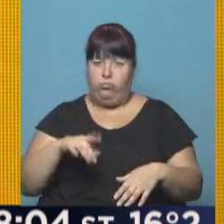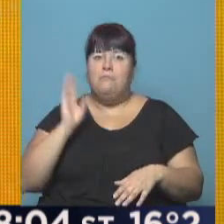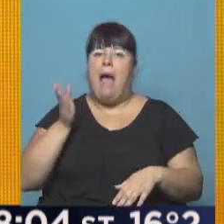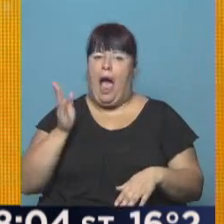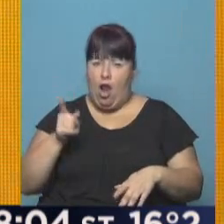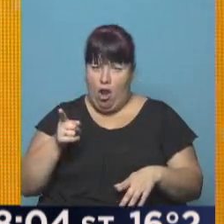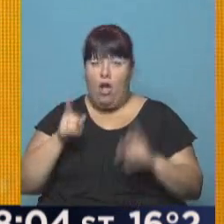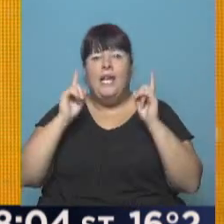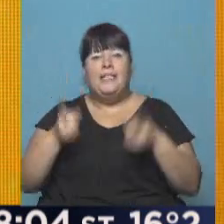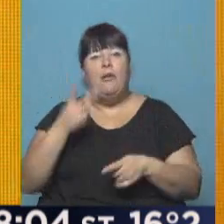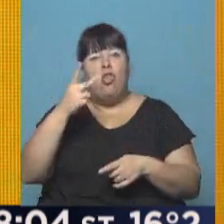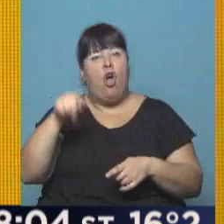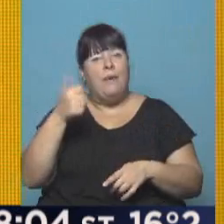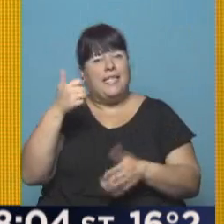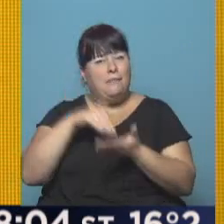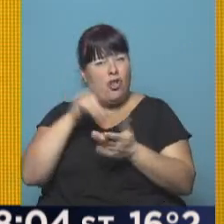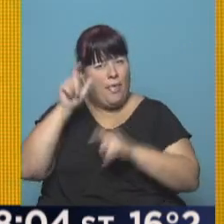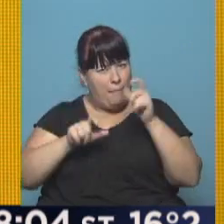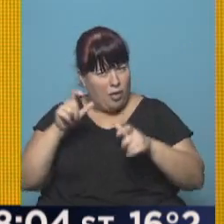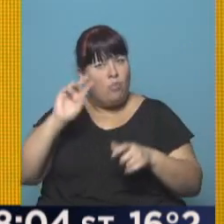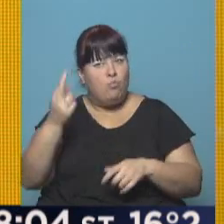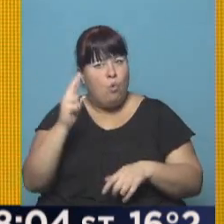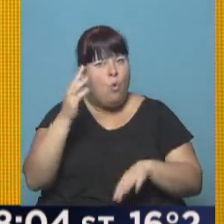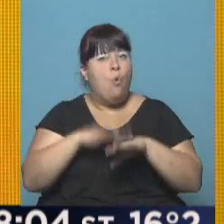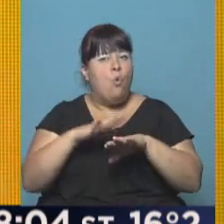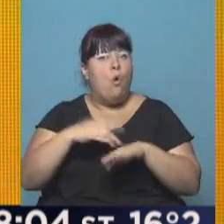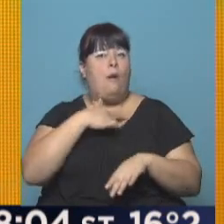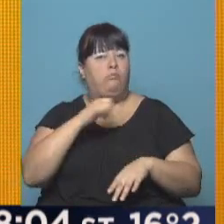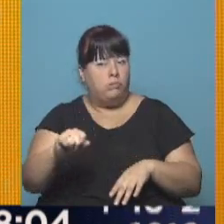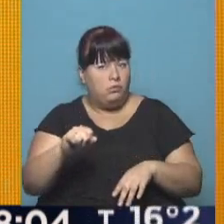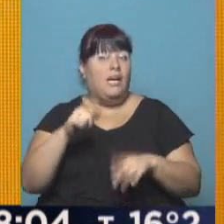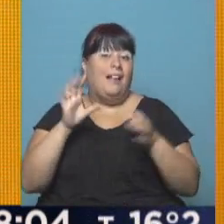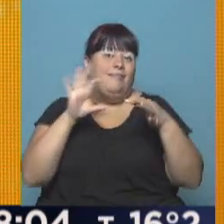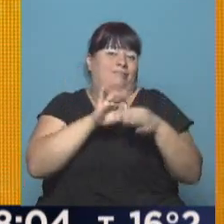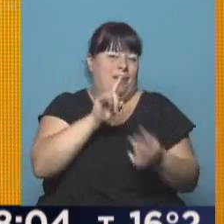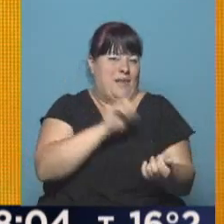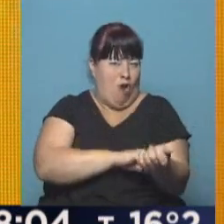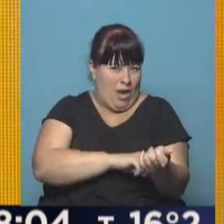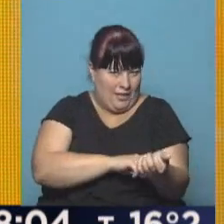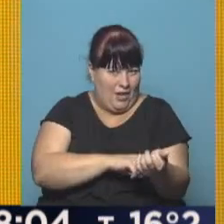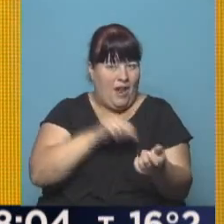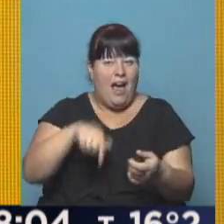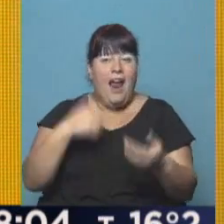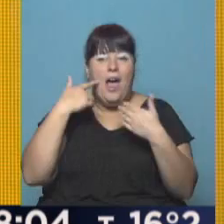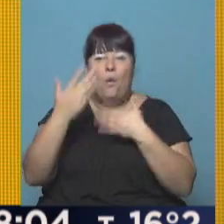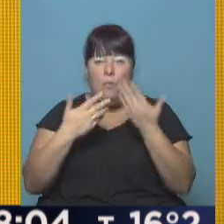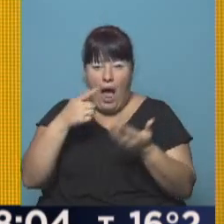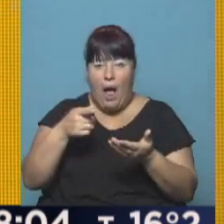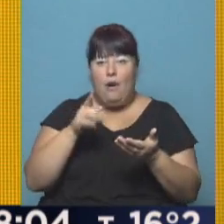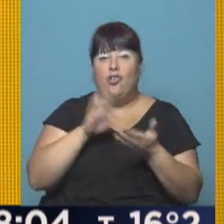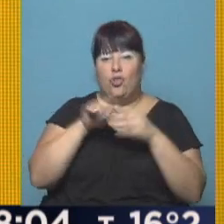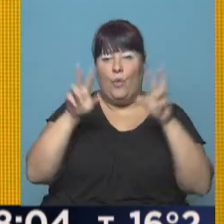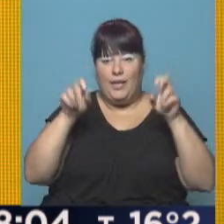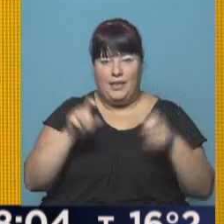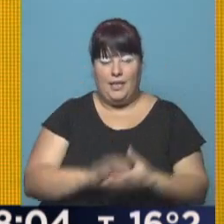malo. Incluso 2.6 millones de personas están muriendo por ataques cardíacos relacionados con este tema. Vamos a hablar entonces de